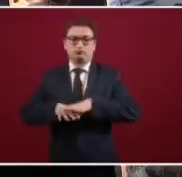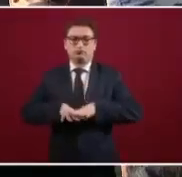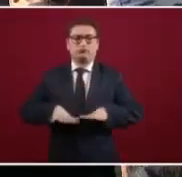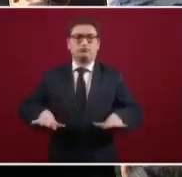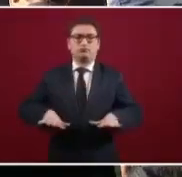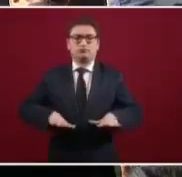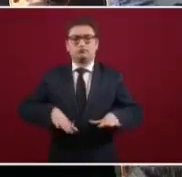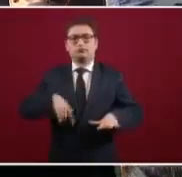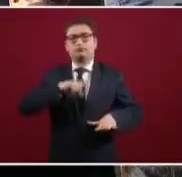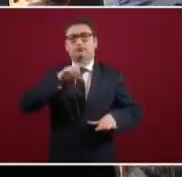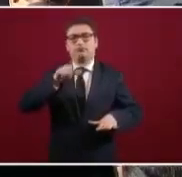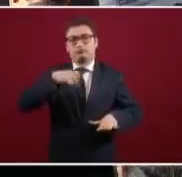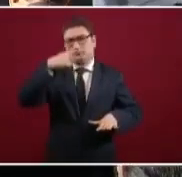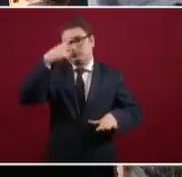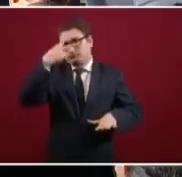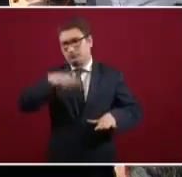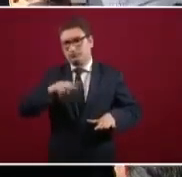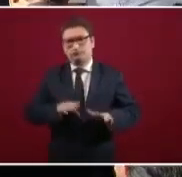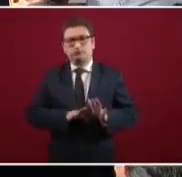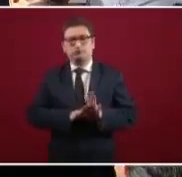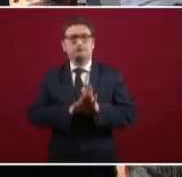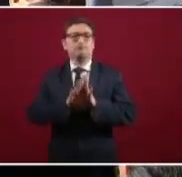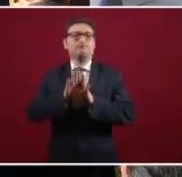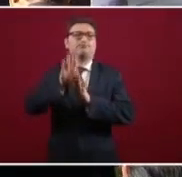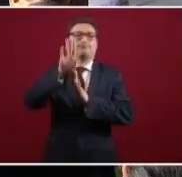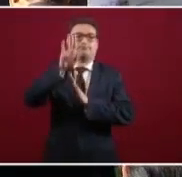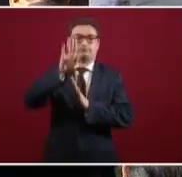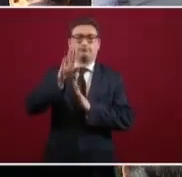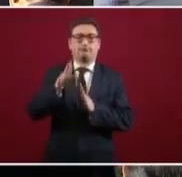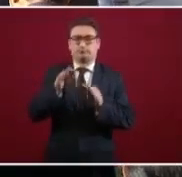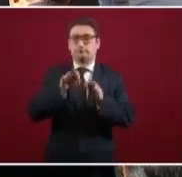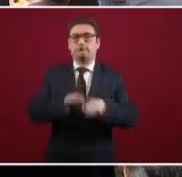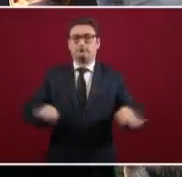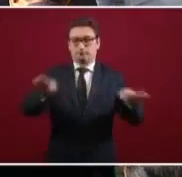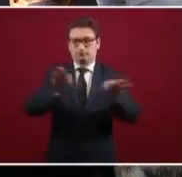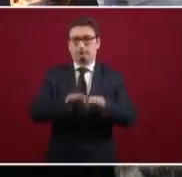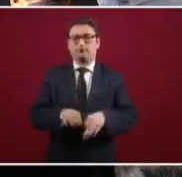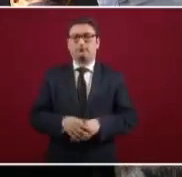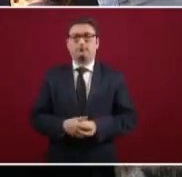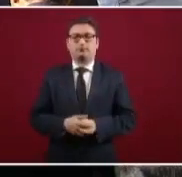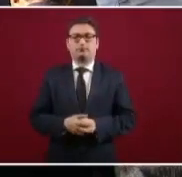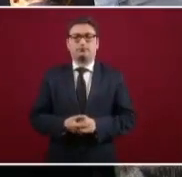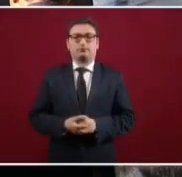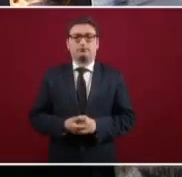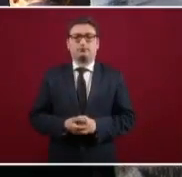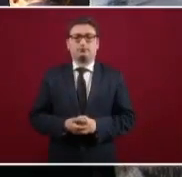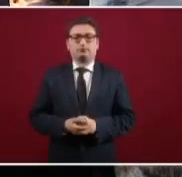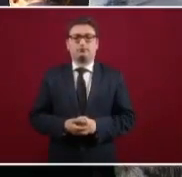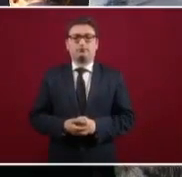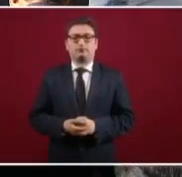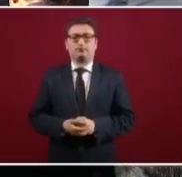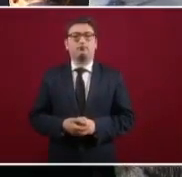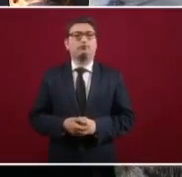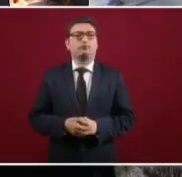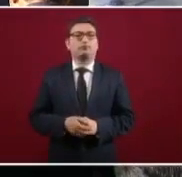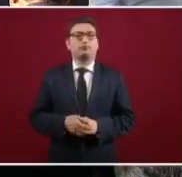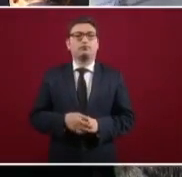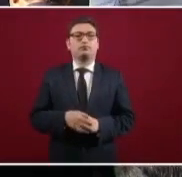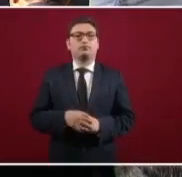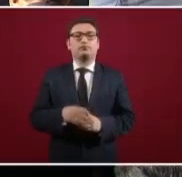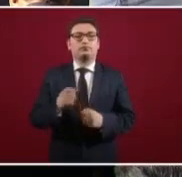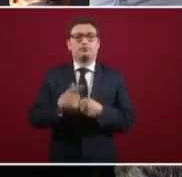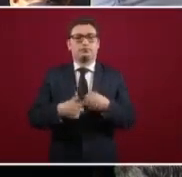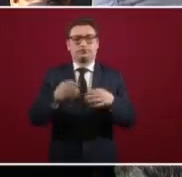y también algo de fondo qué es importantísimo no olvidar